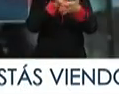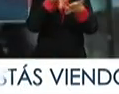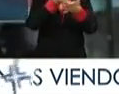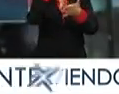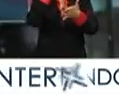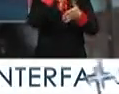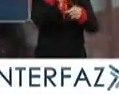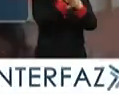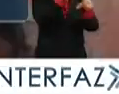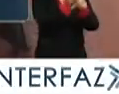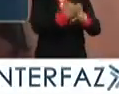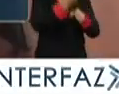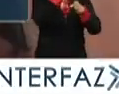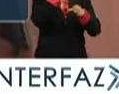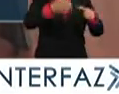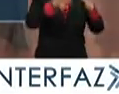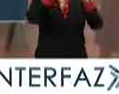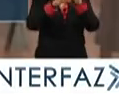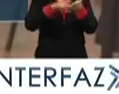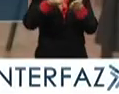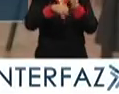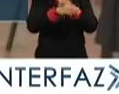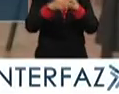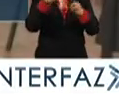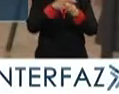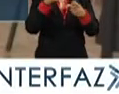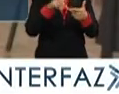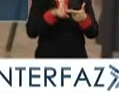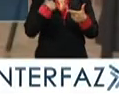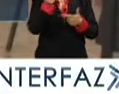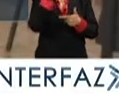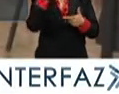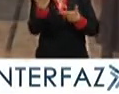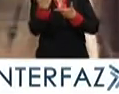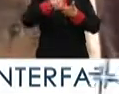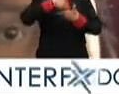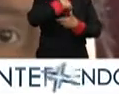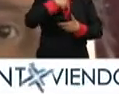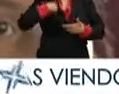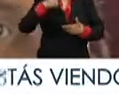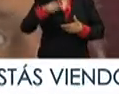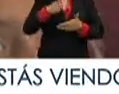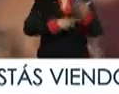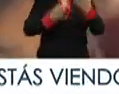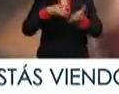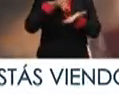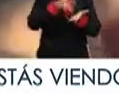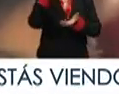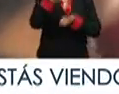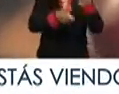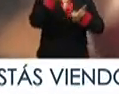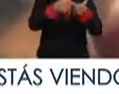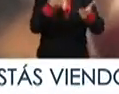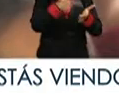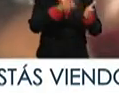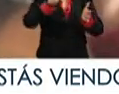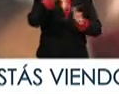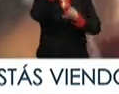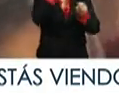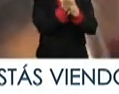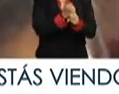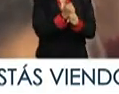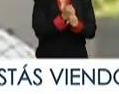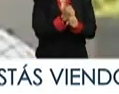para mejoras en infraestructura y compra de material didáctico. Los planteles incorporados al programa reciben recursos financieros por $1,000 al